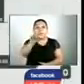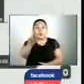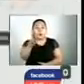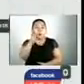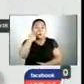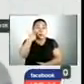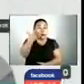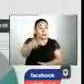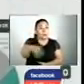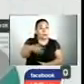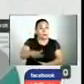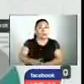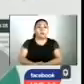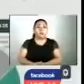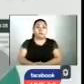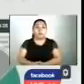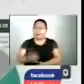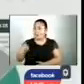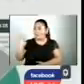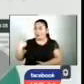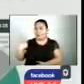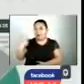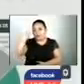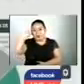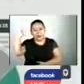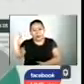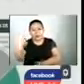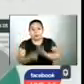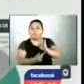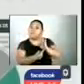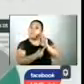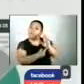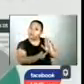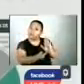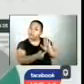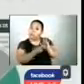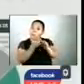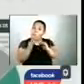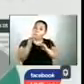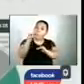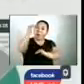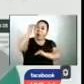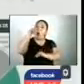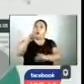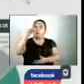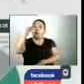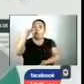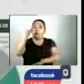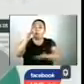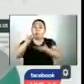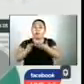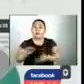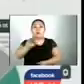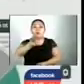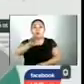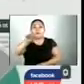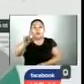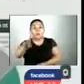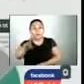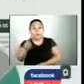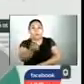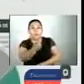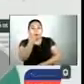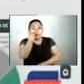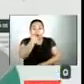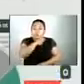crítico. Hace unos días nosotros les mostrábamos cifras más altas, pues ha disminuido esto. 31 personas se encuentran